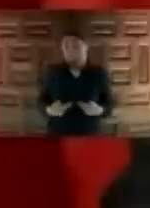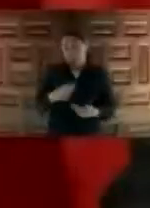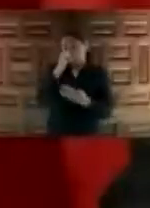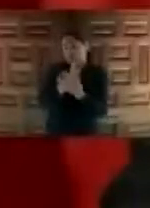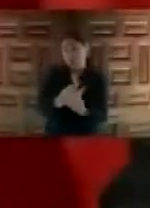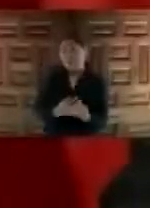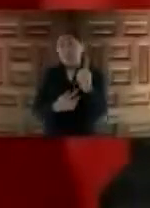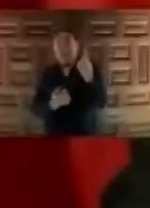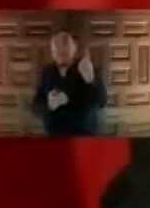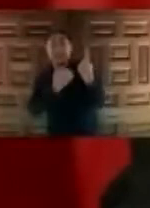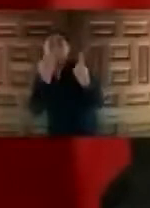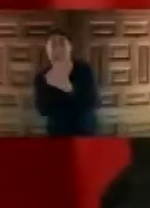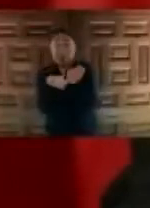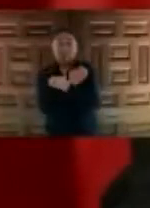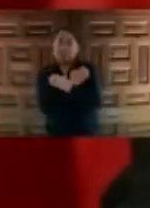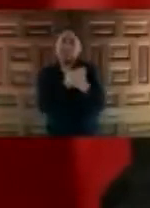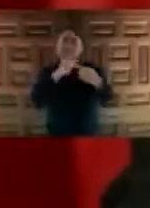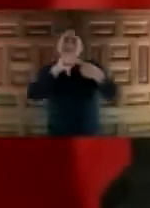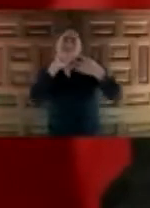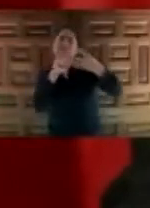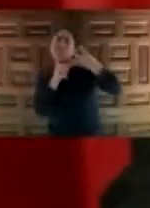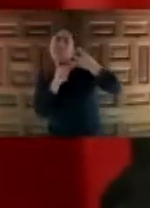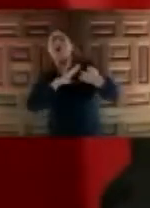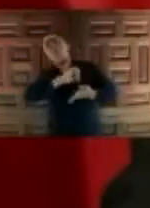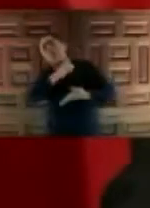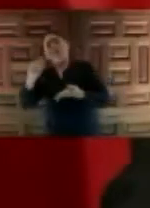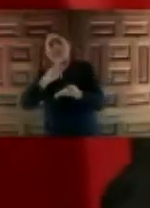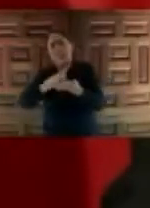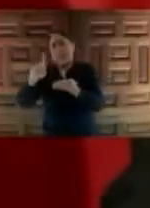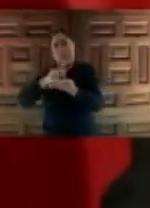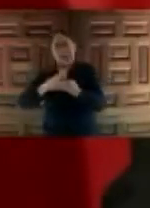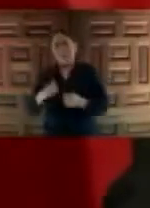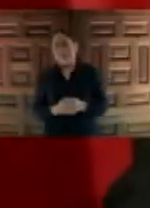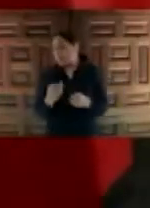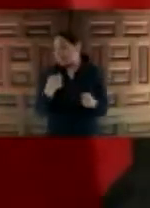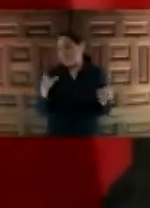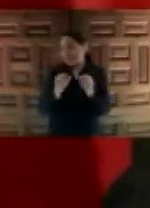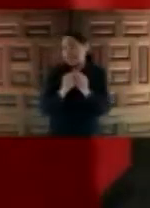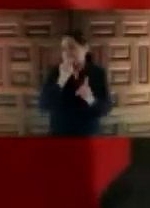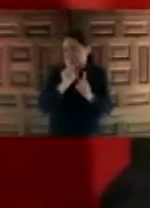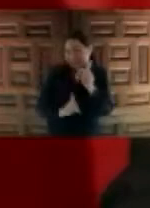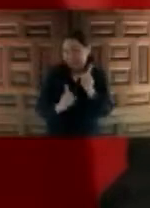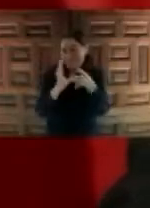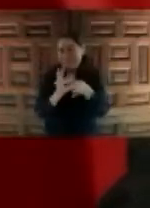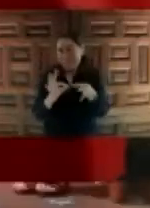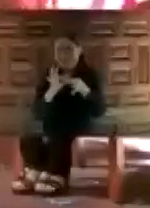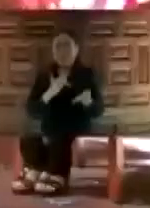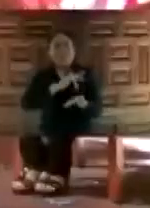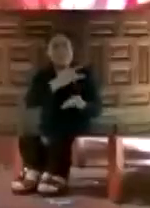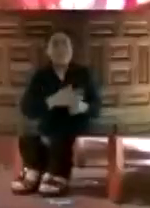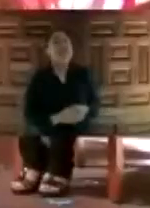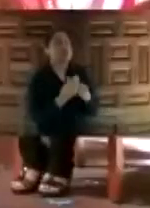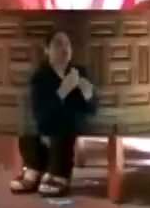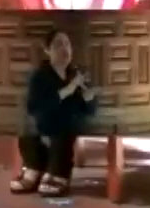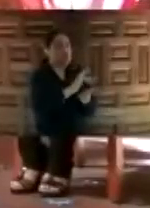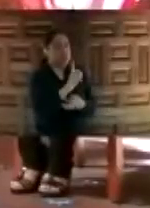la educación, sino también a otros derechos conexos. Y aquí quisiera detener en este momento mi participación. Gracias. Muchas